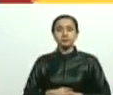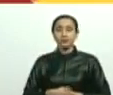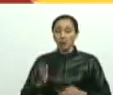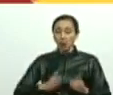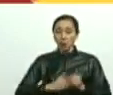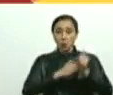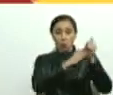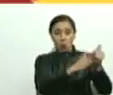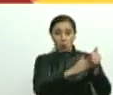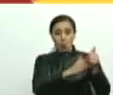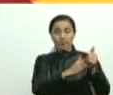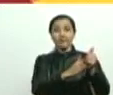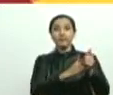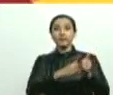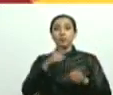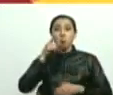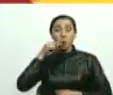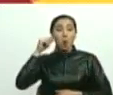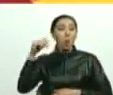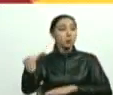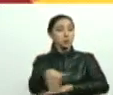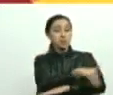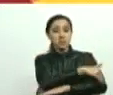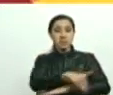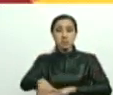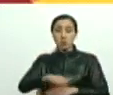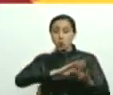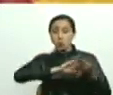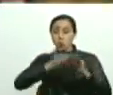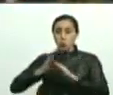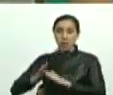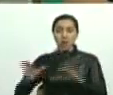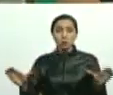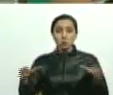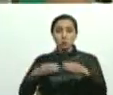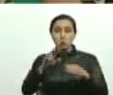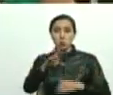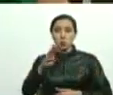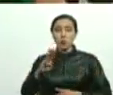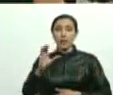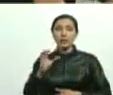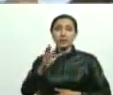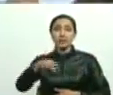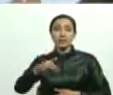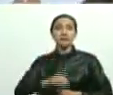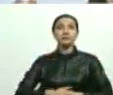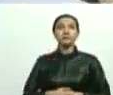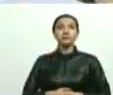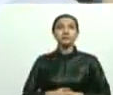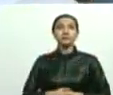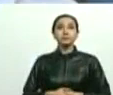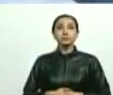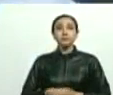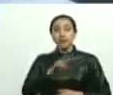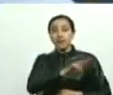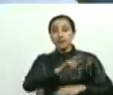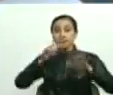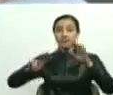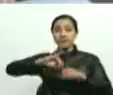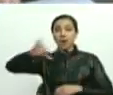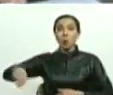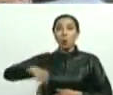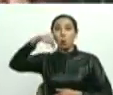y jefes de calles, comunidades y VC. Y fue el 27 de junio